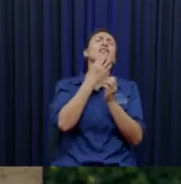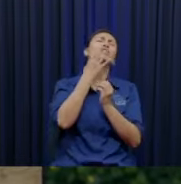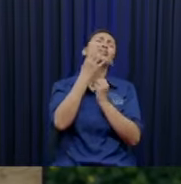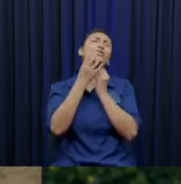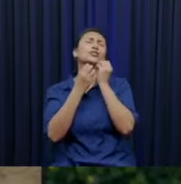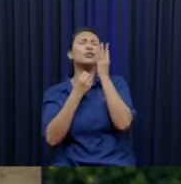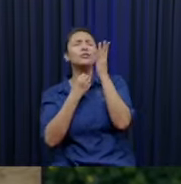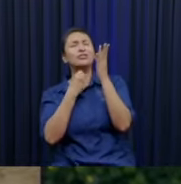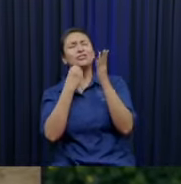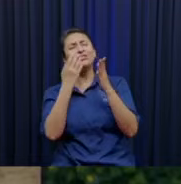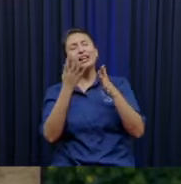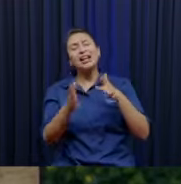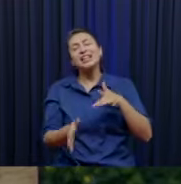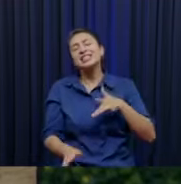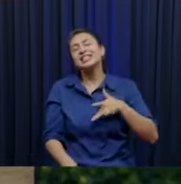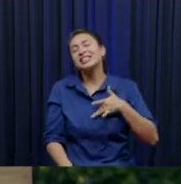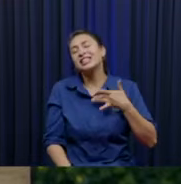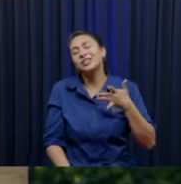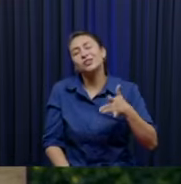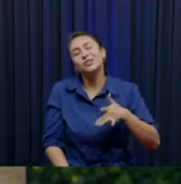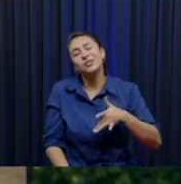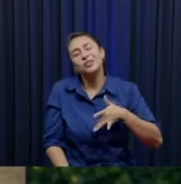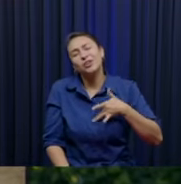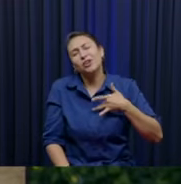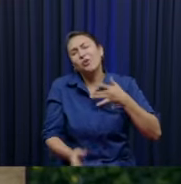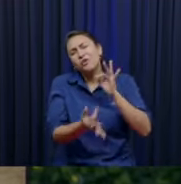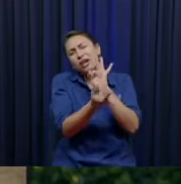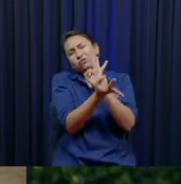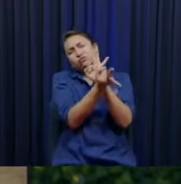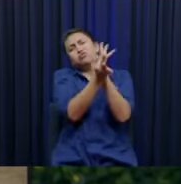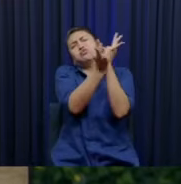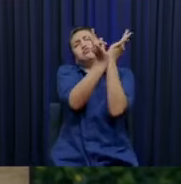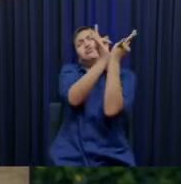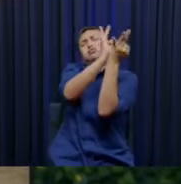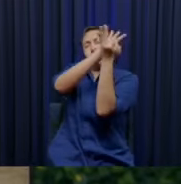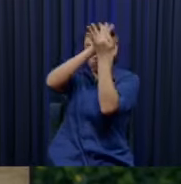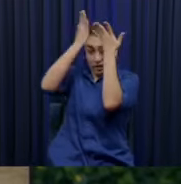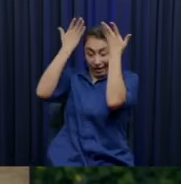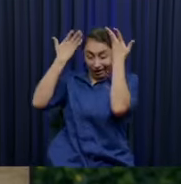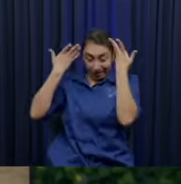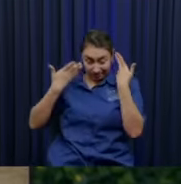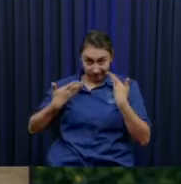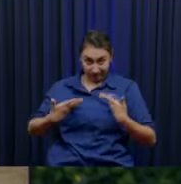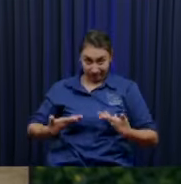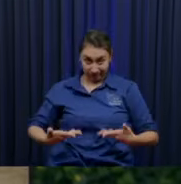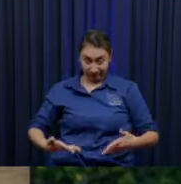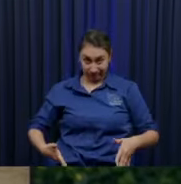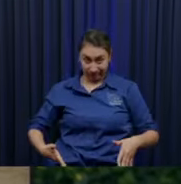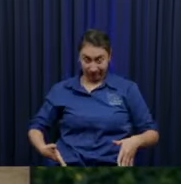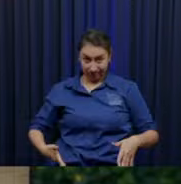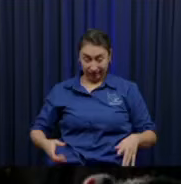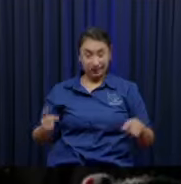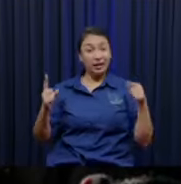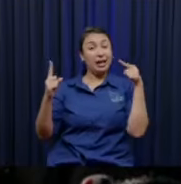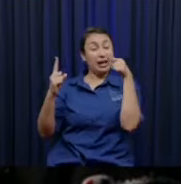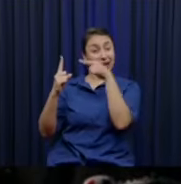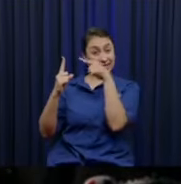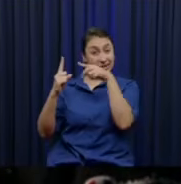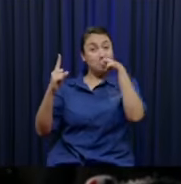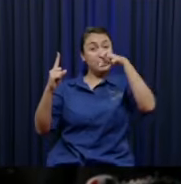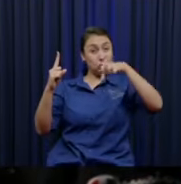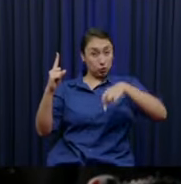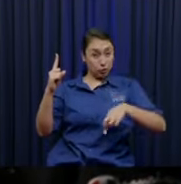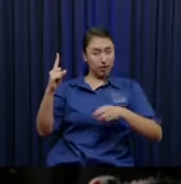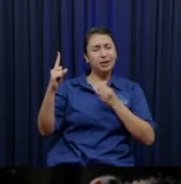gloria halal y el tipo ya no fue igual, porque él era un esclavista. Él vendía esclavos del África, se